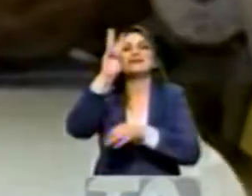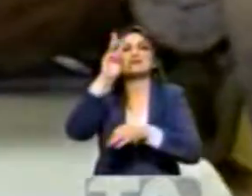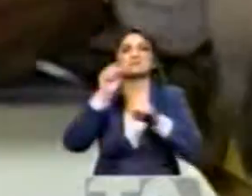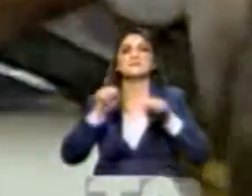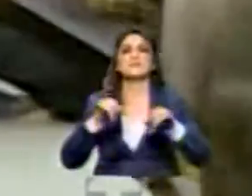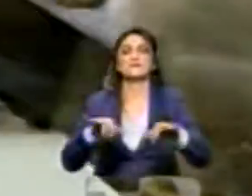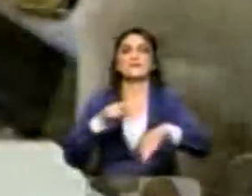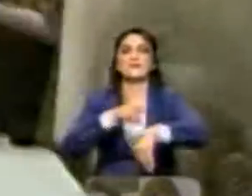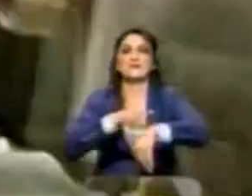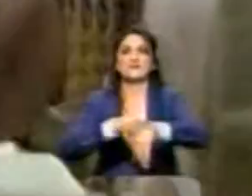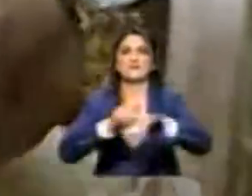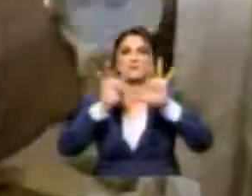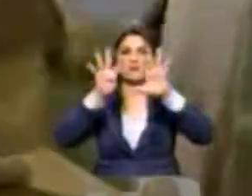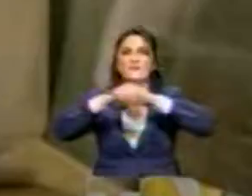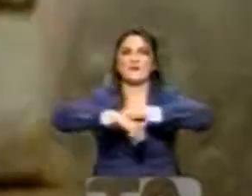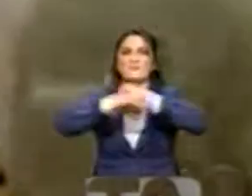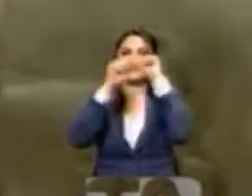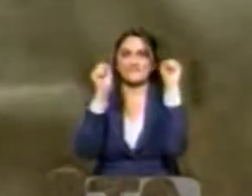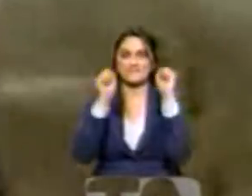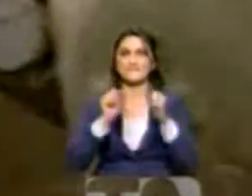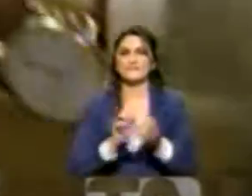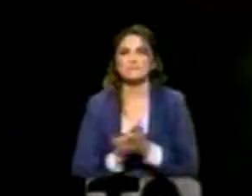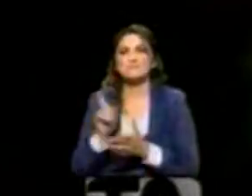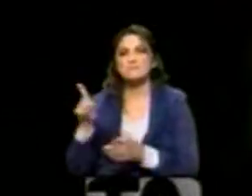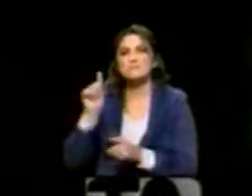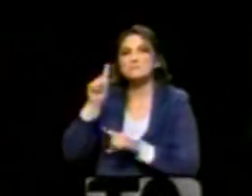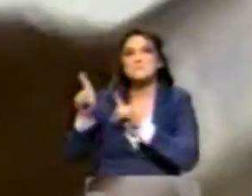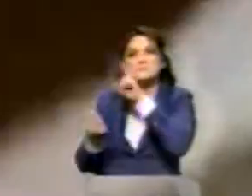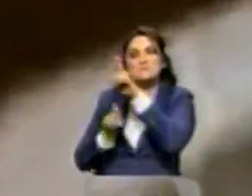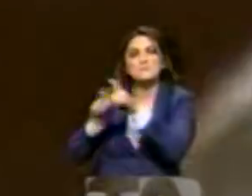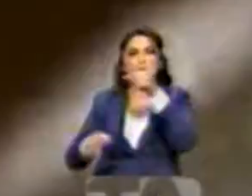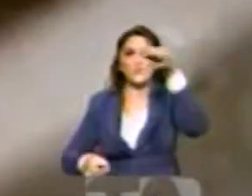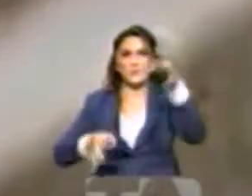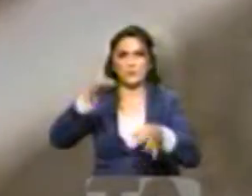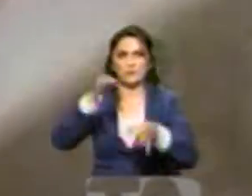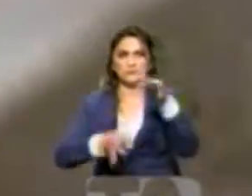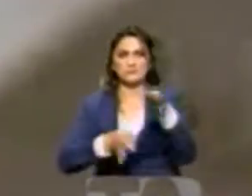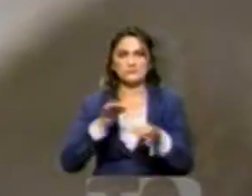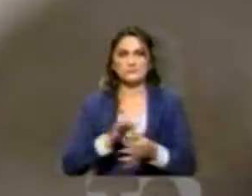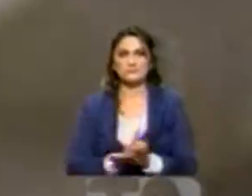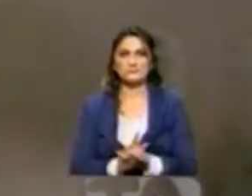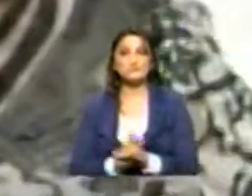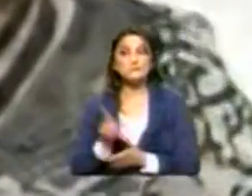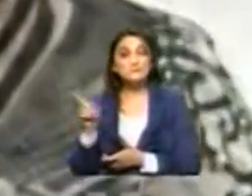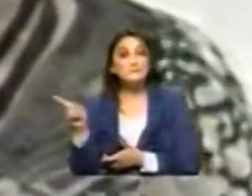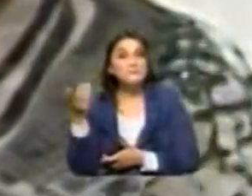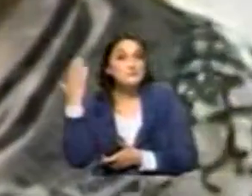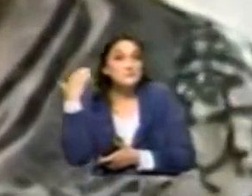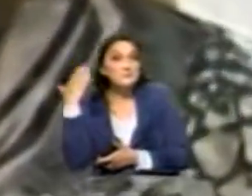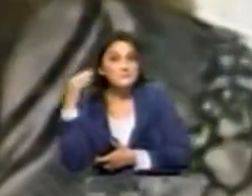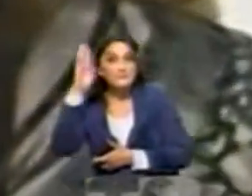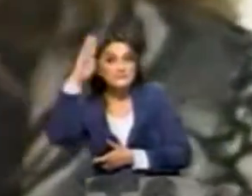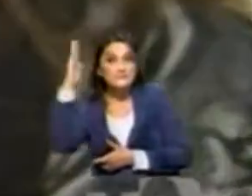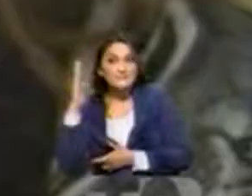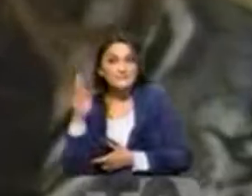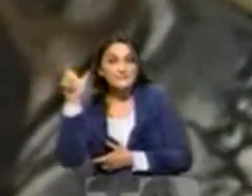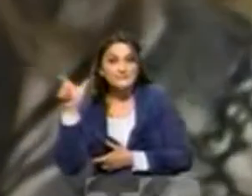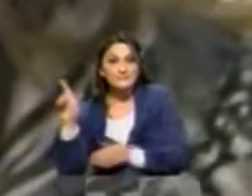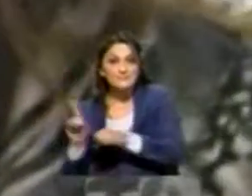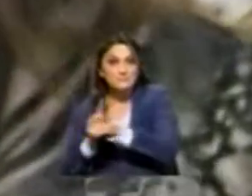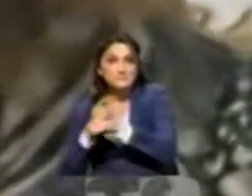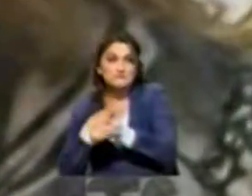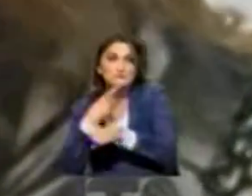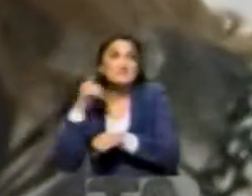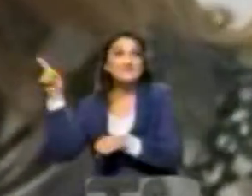versión rendida por de Souza dentro de este caso, reconoció haber entregado sobres a la ex asesora del expresidente Rafael Correa, Pamela